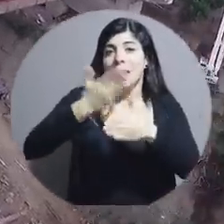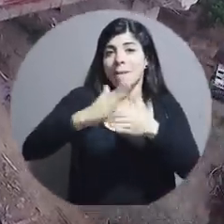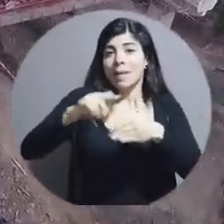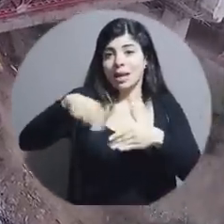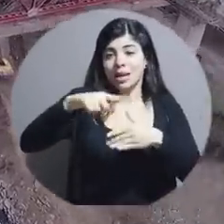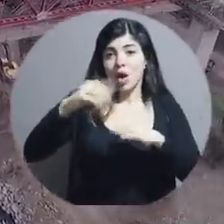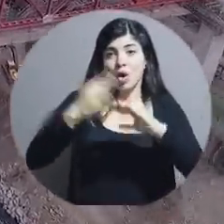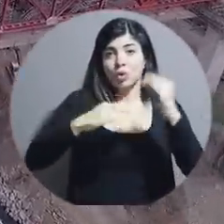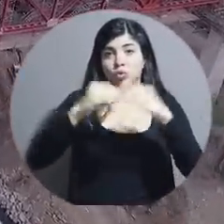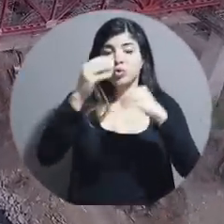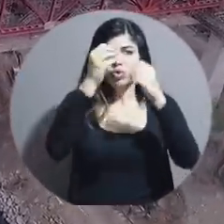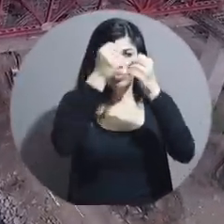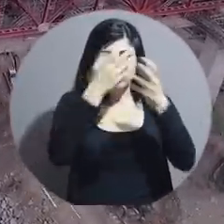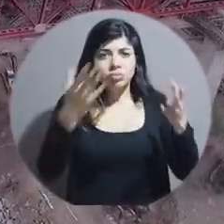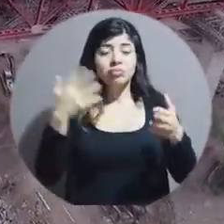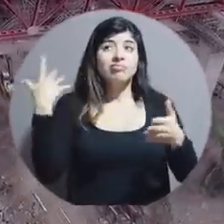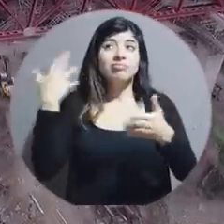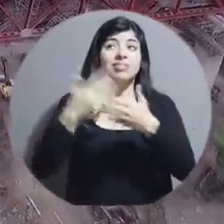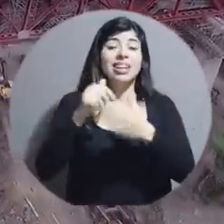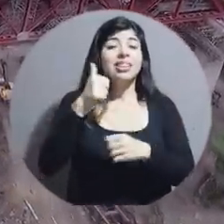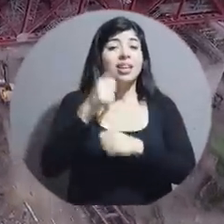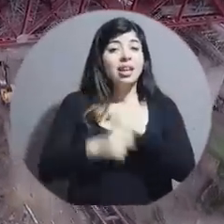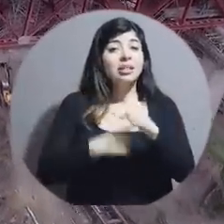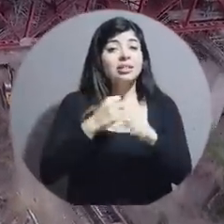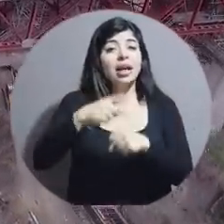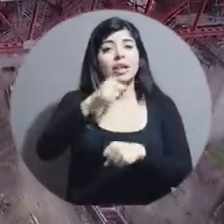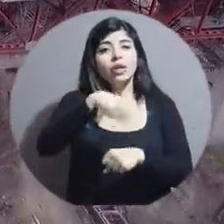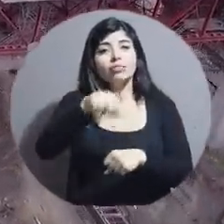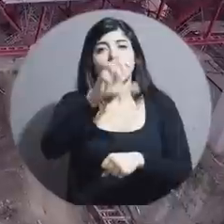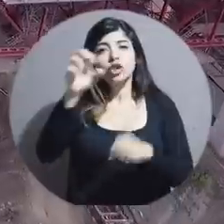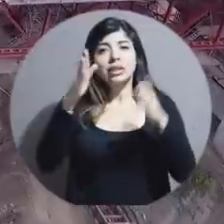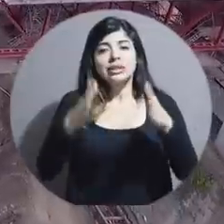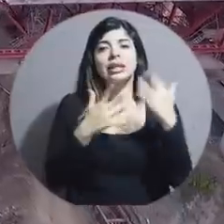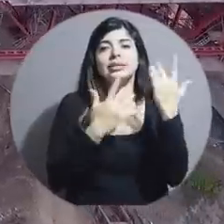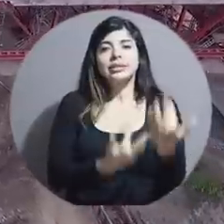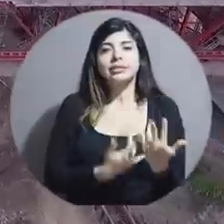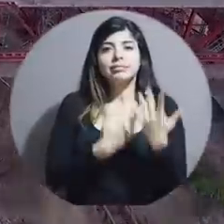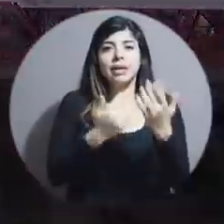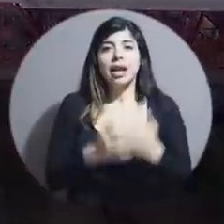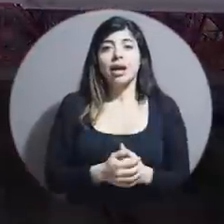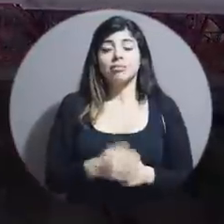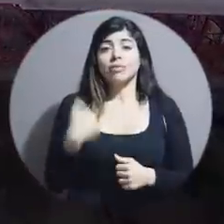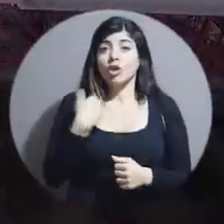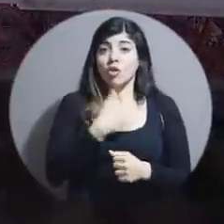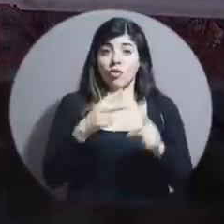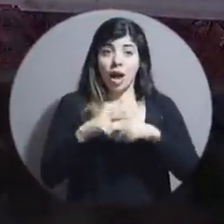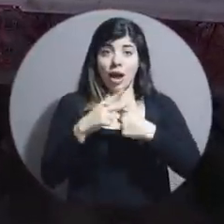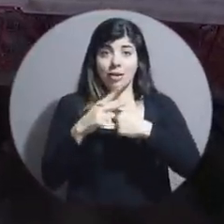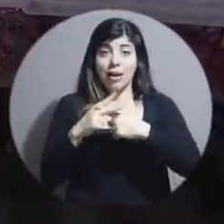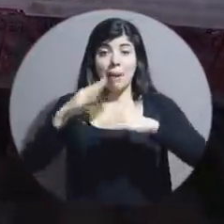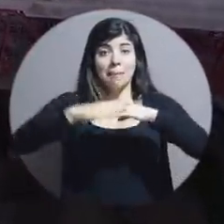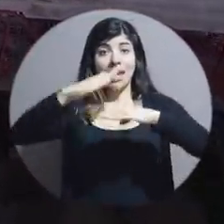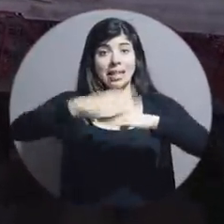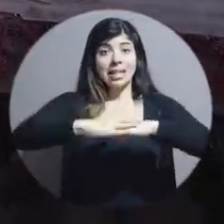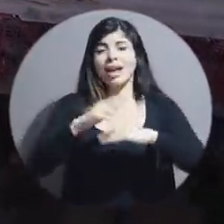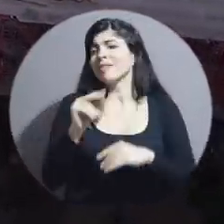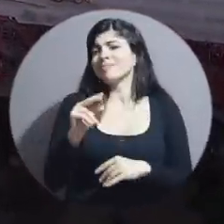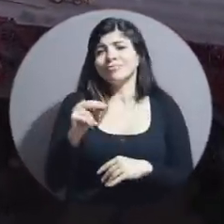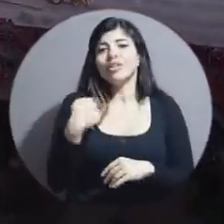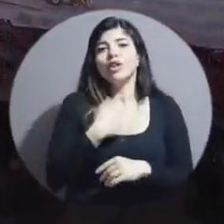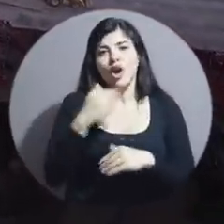final de esta obra que durante una década han esperado los costarricenses. No arreglamos una